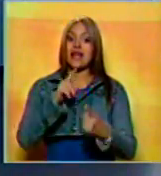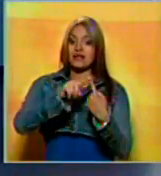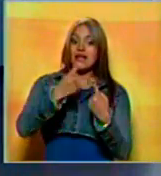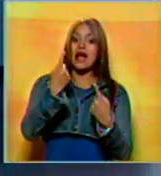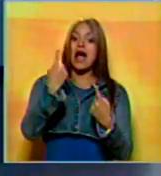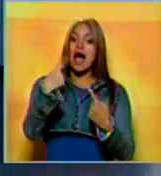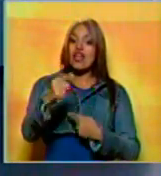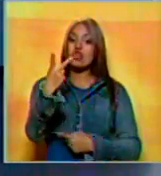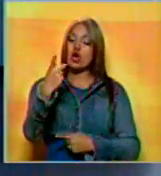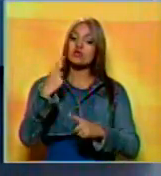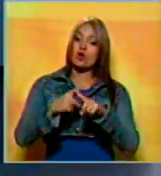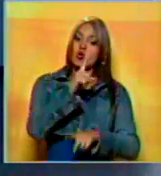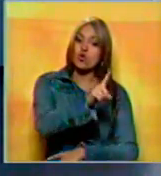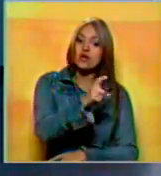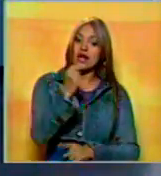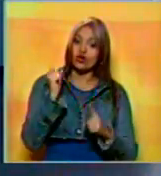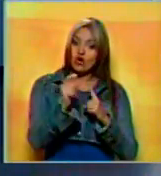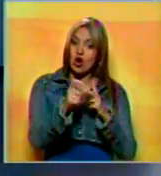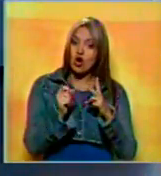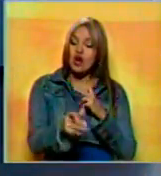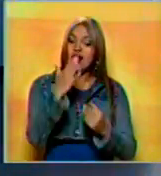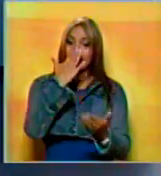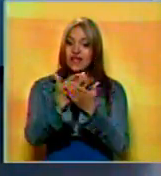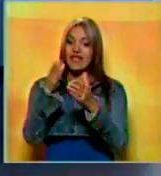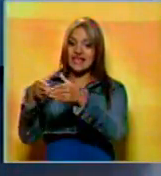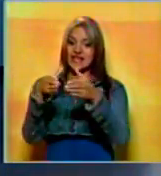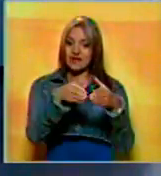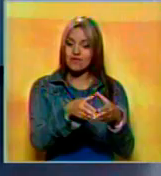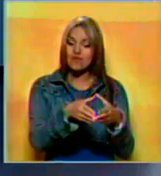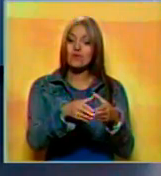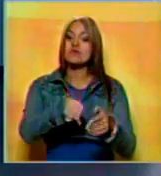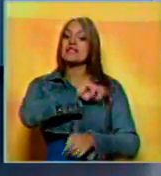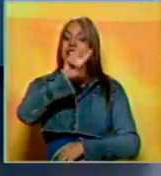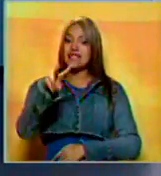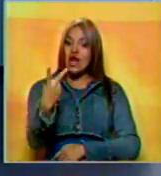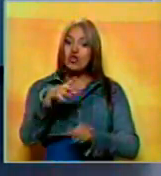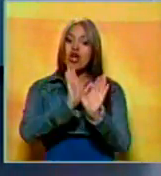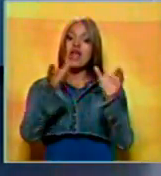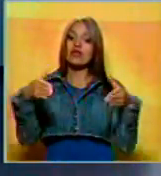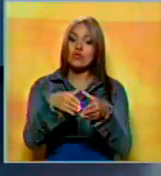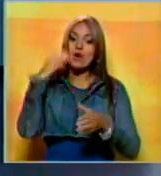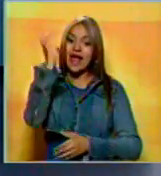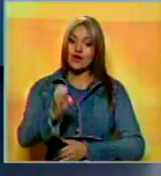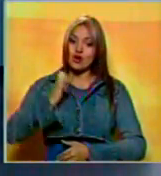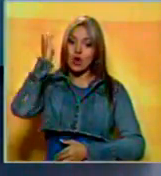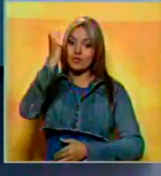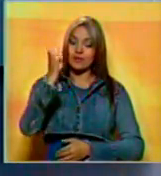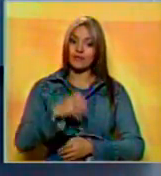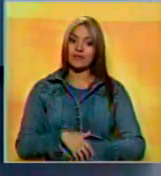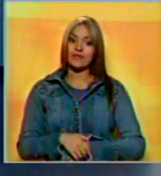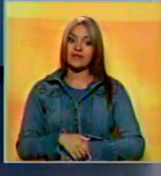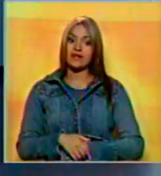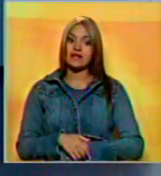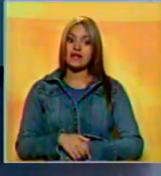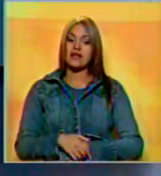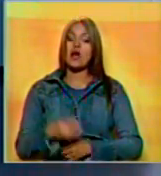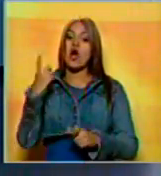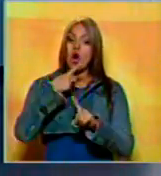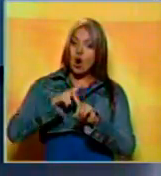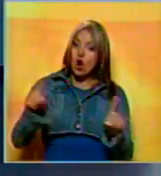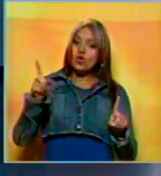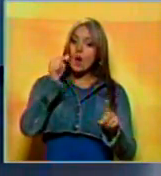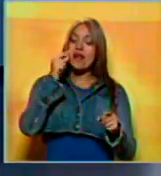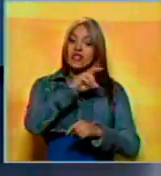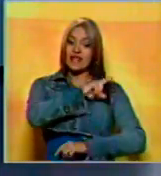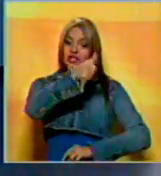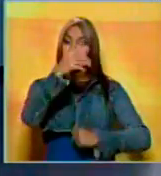en la derrota de 2-1 del Thun ante el Genk en el segundo partido de la fase de grupos de la Liga de Europa, la Europa League. En tanto, sepan que el director técnico